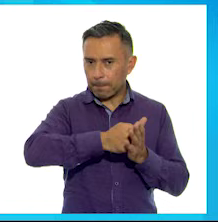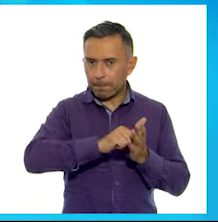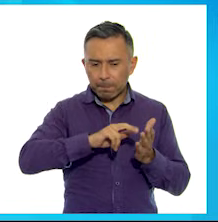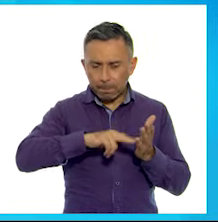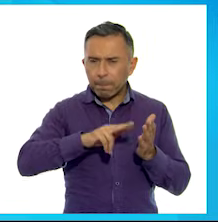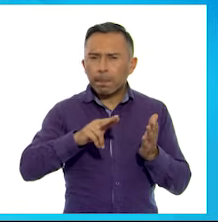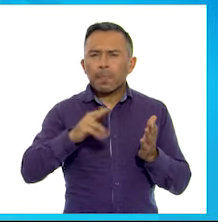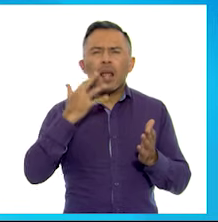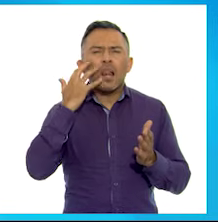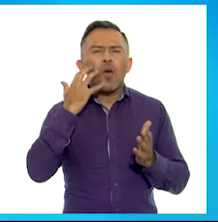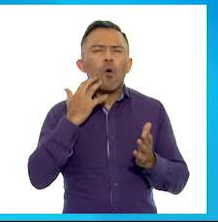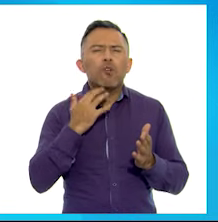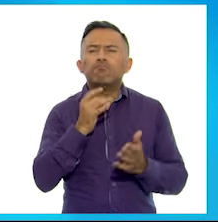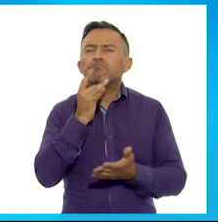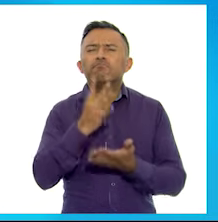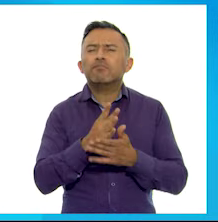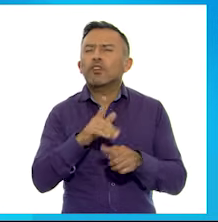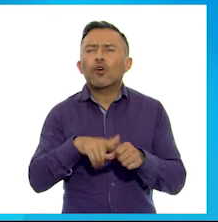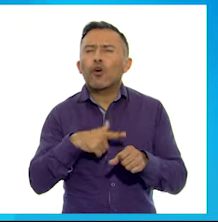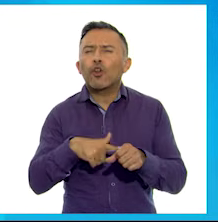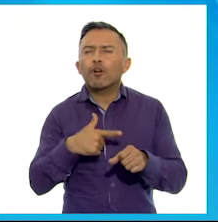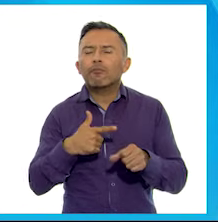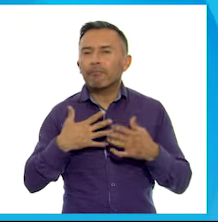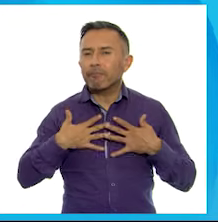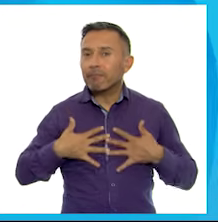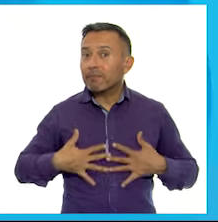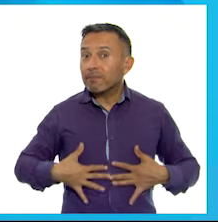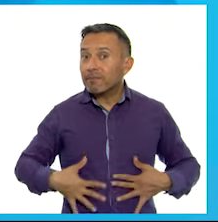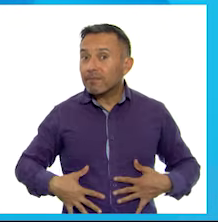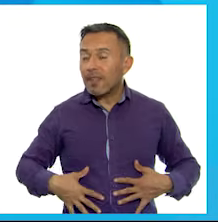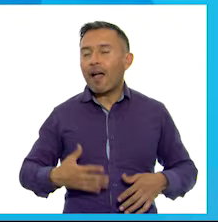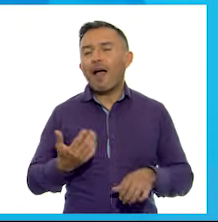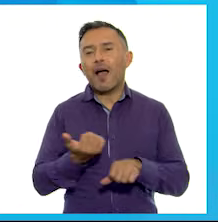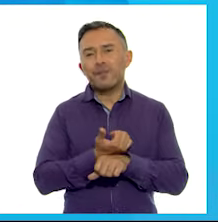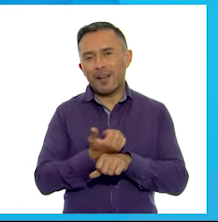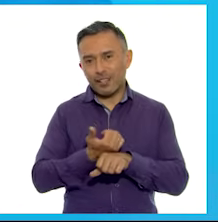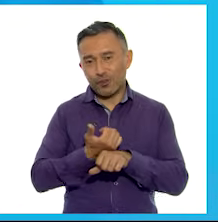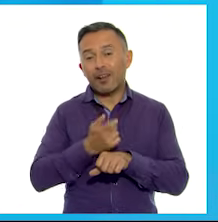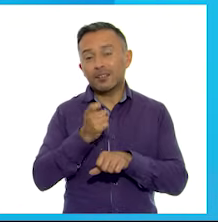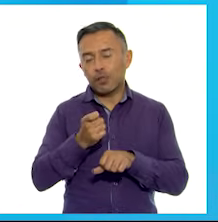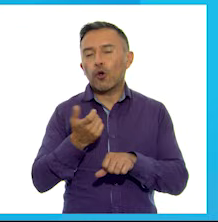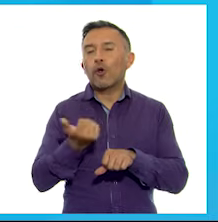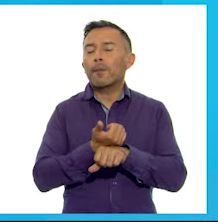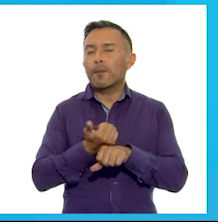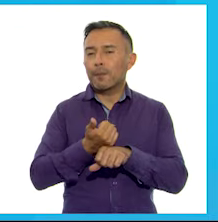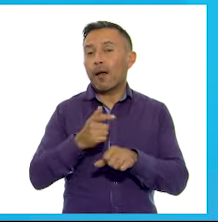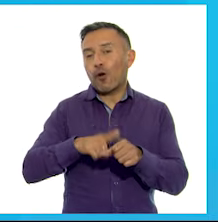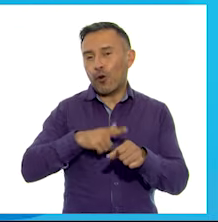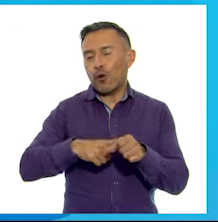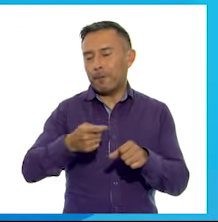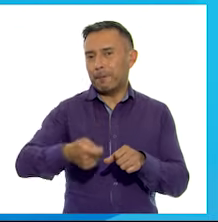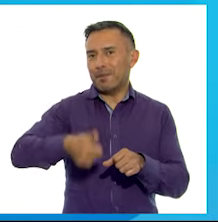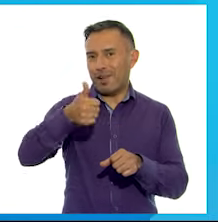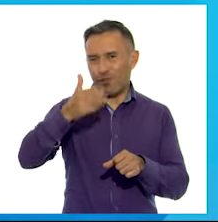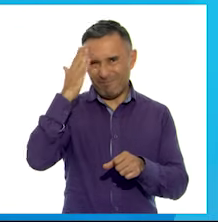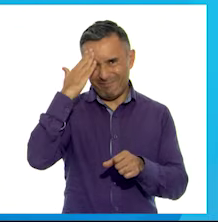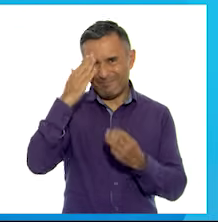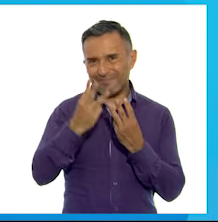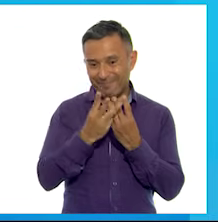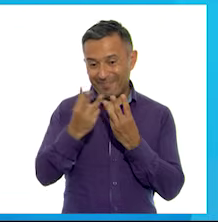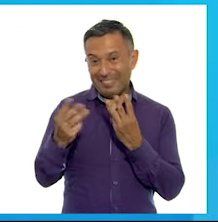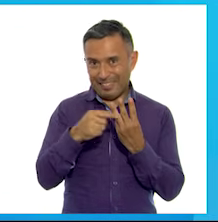son los leones? Amarillos, ¿verdad? Y el amarillo es un color primario. También tiene naranja, que es un